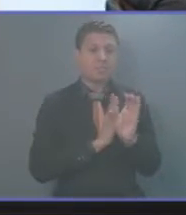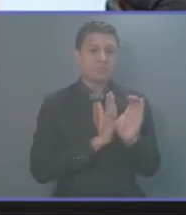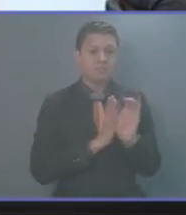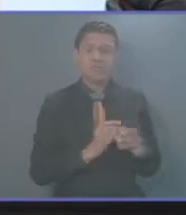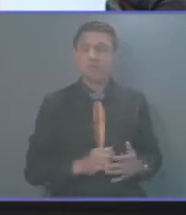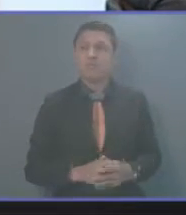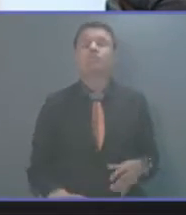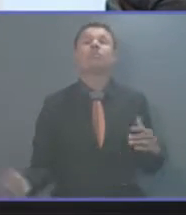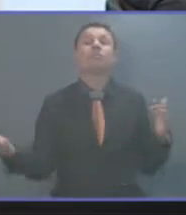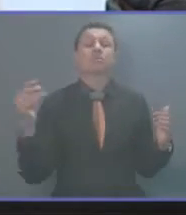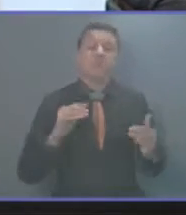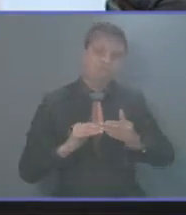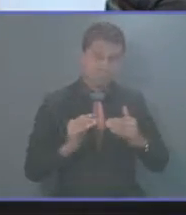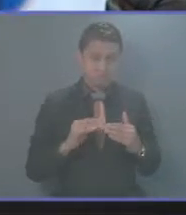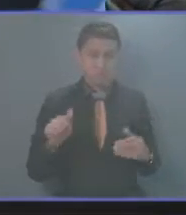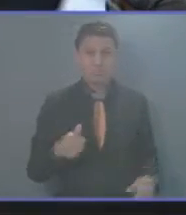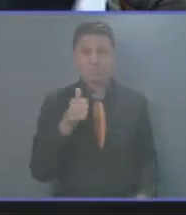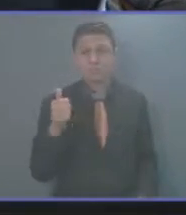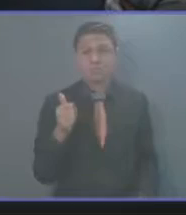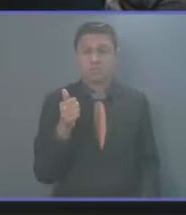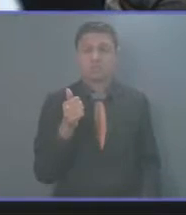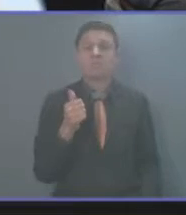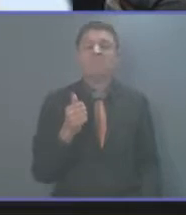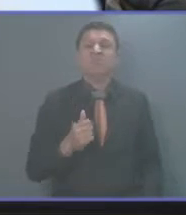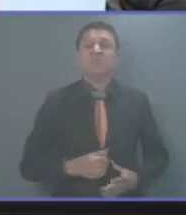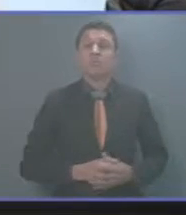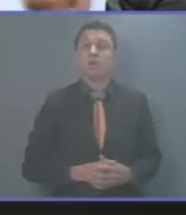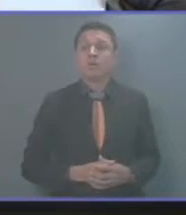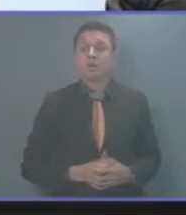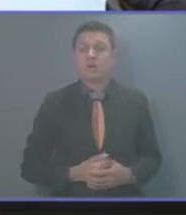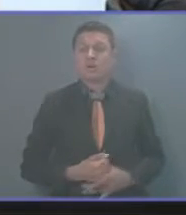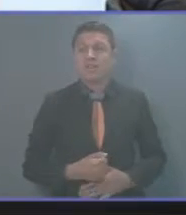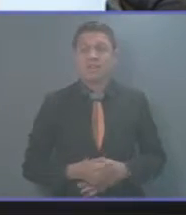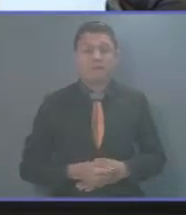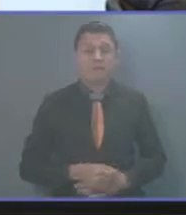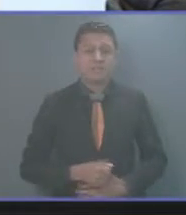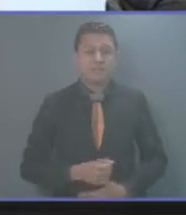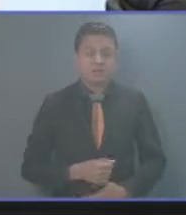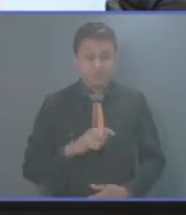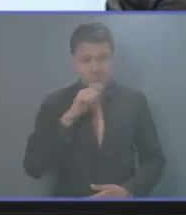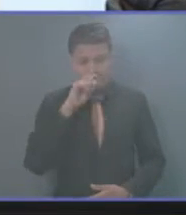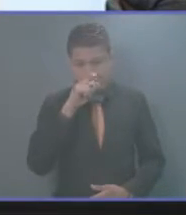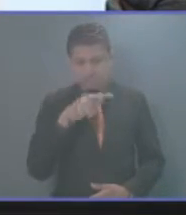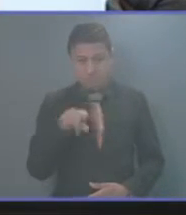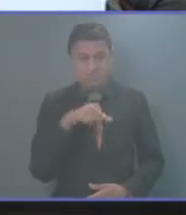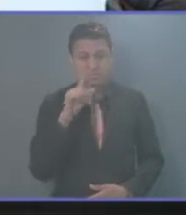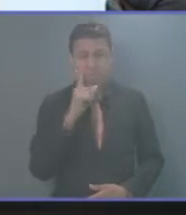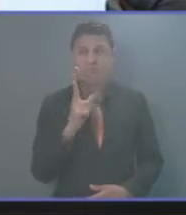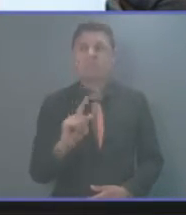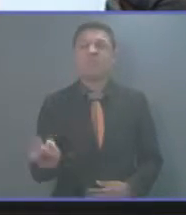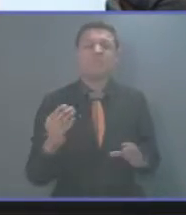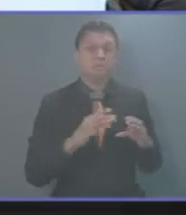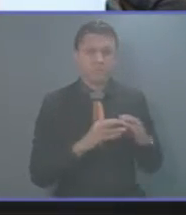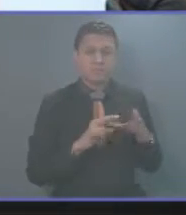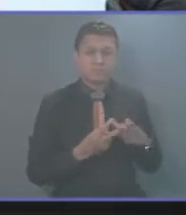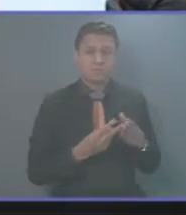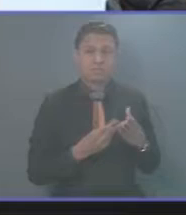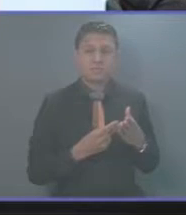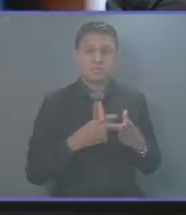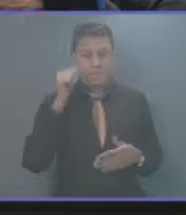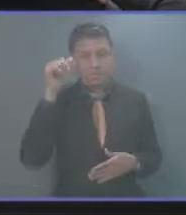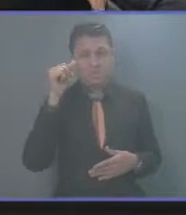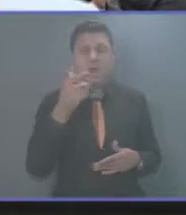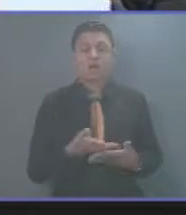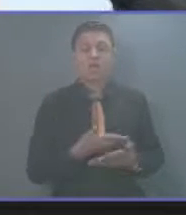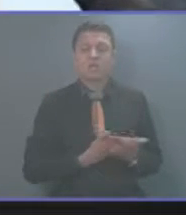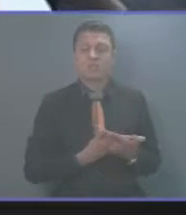aparte de los otros que se dan dentro del proceso de obtención de licencia de conducir la comisión analizando el fondo